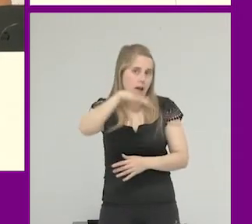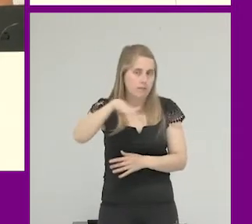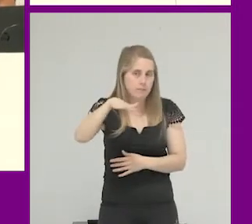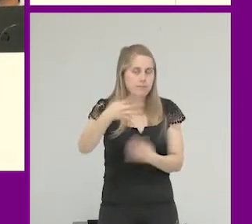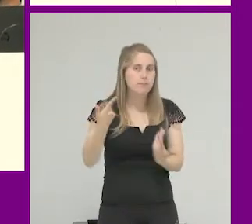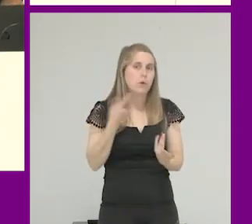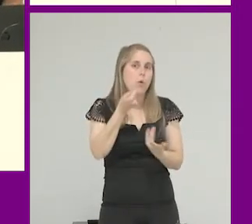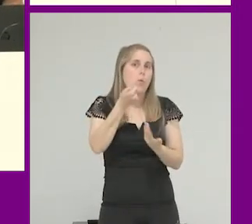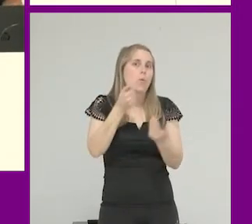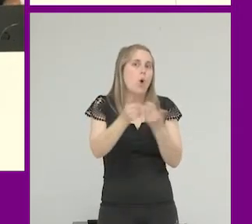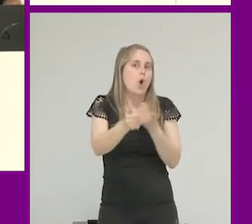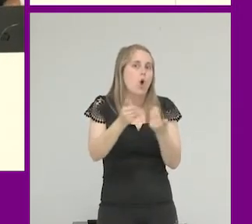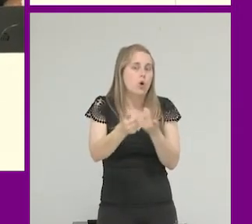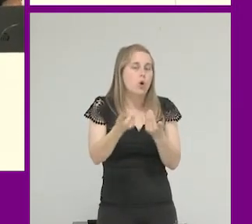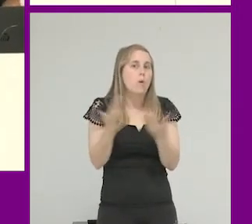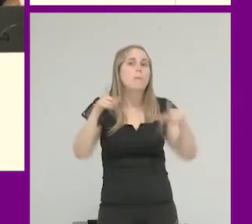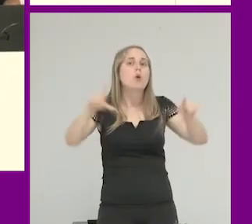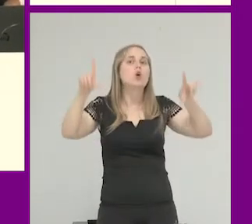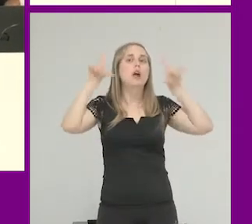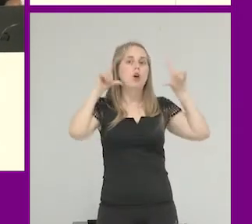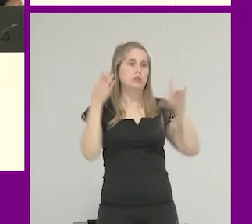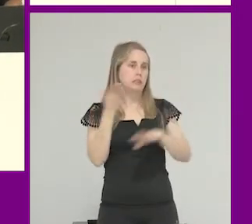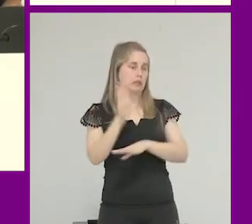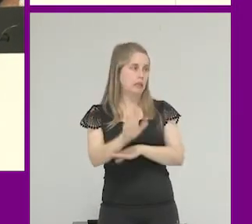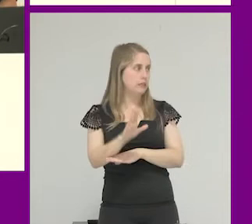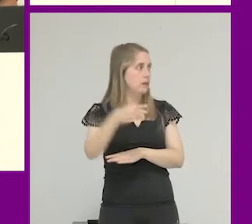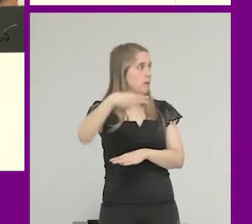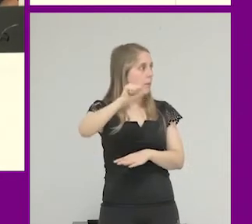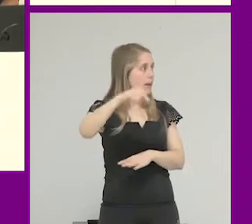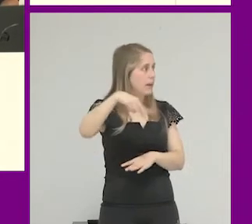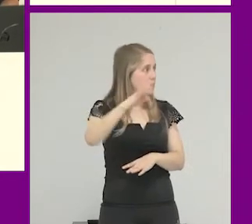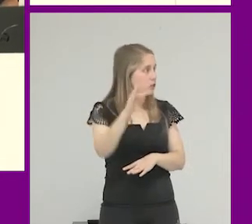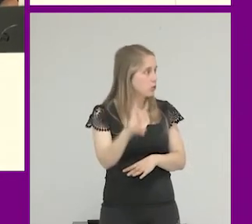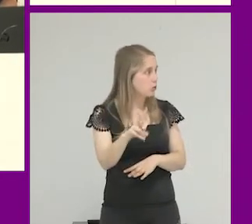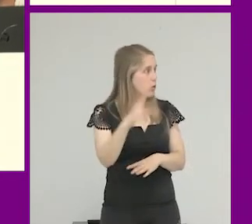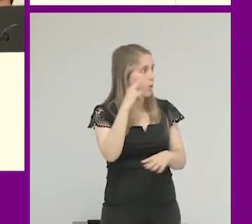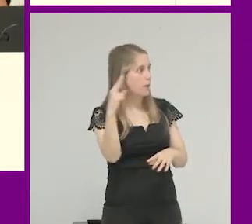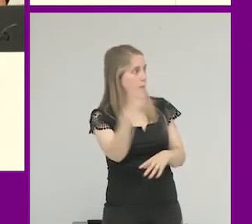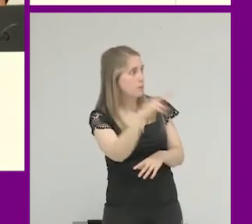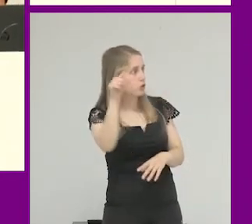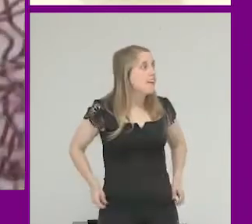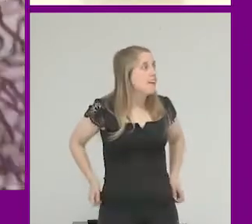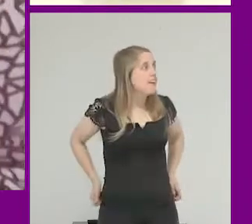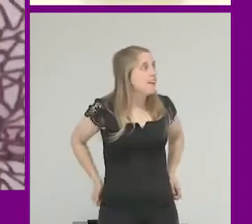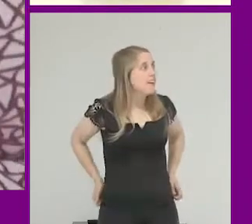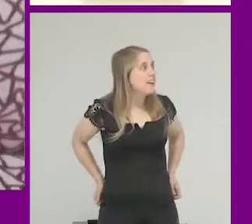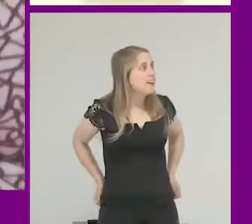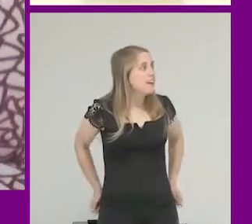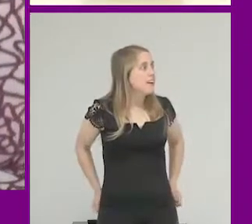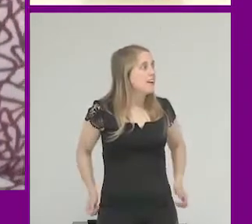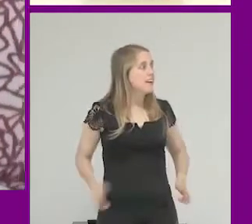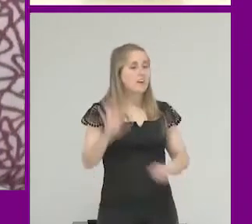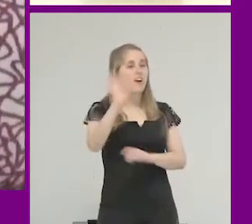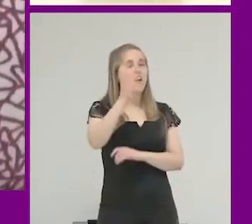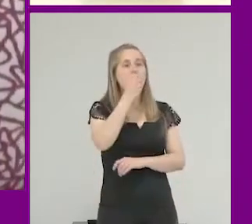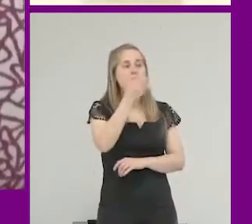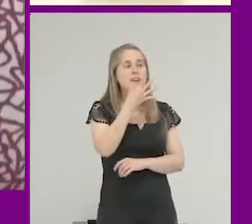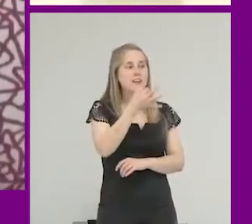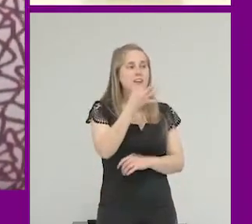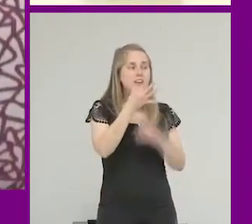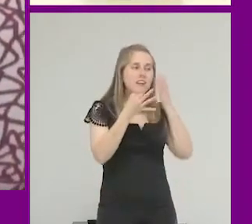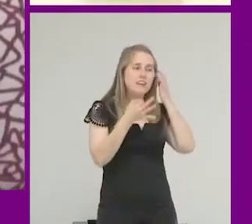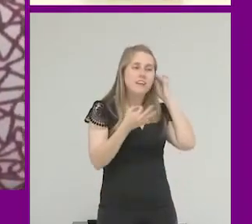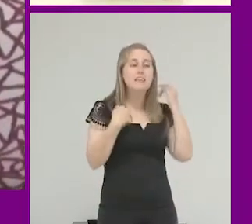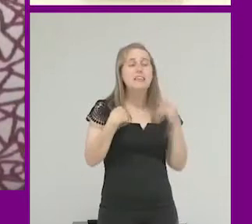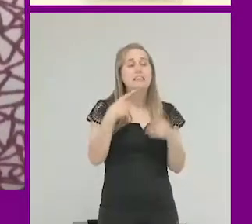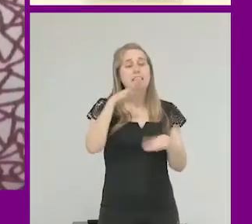Una aproximación a sus protagonistas. Menchu, no sé si te vemos, no te vemos. Kaixo, arratsaldean. Siento